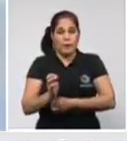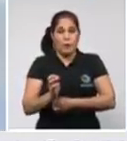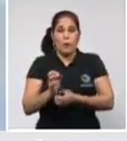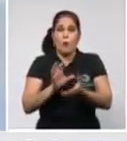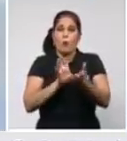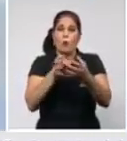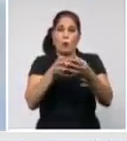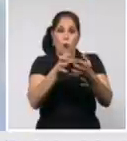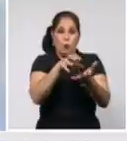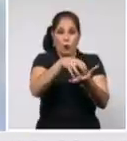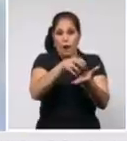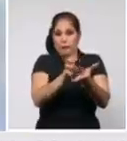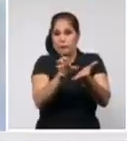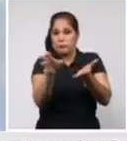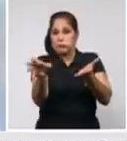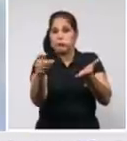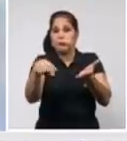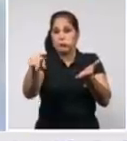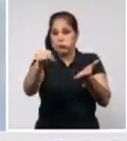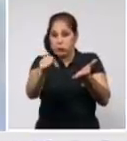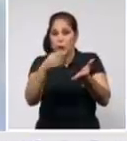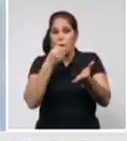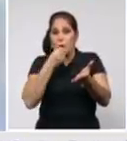aislamiento de casos sospechosos,